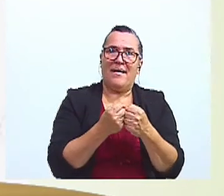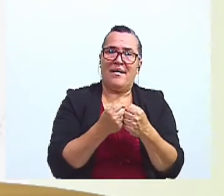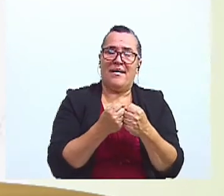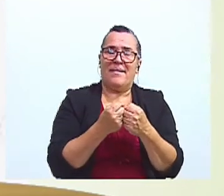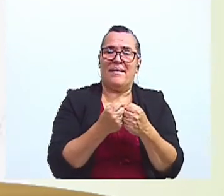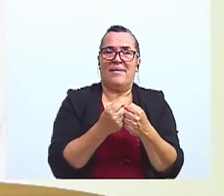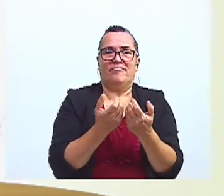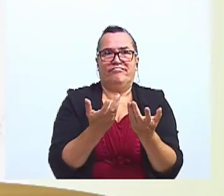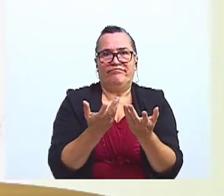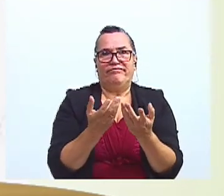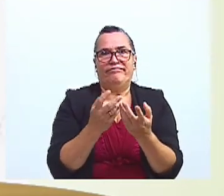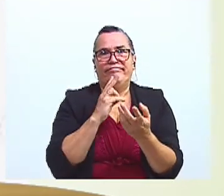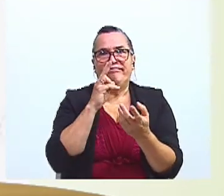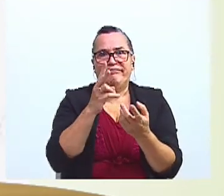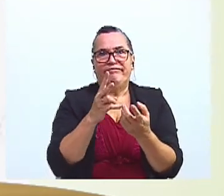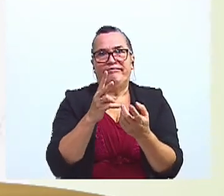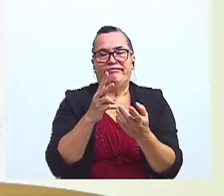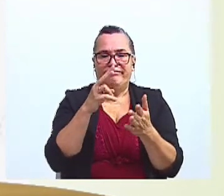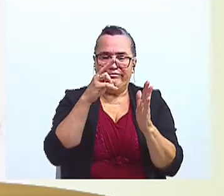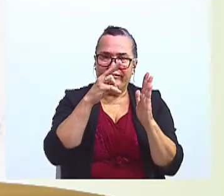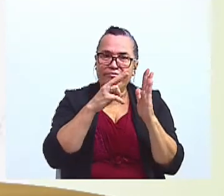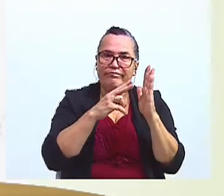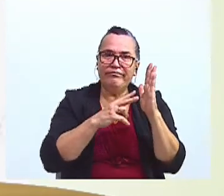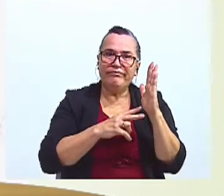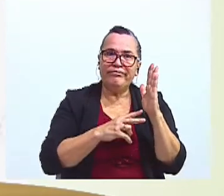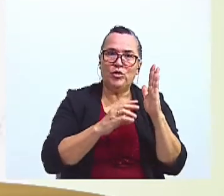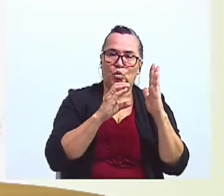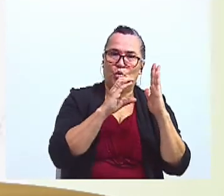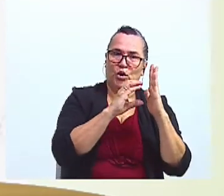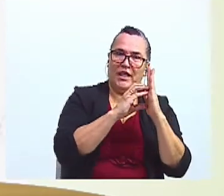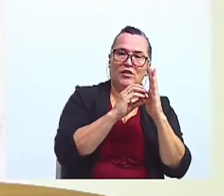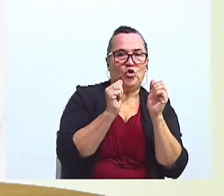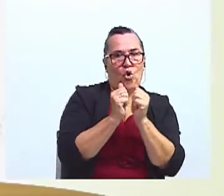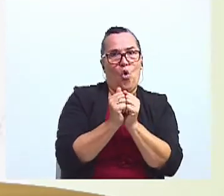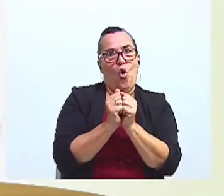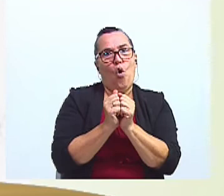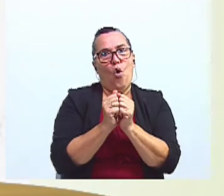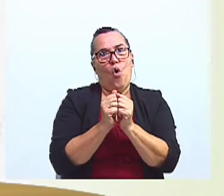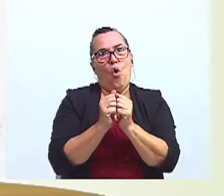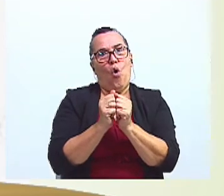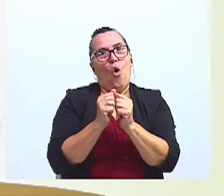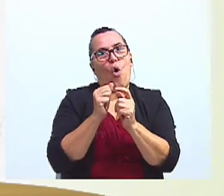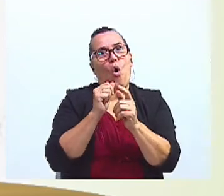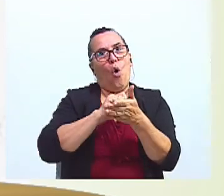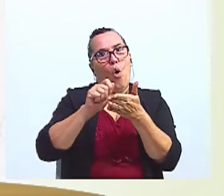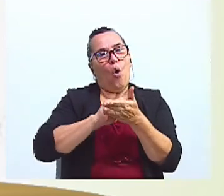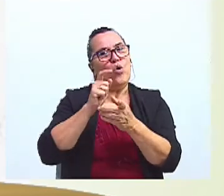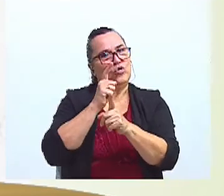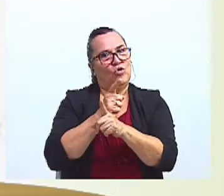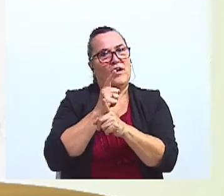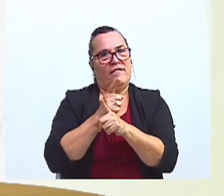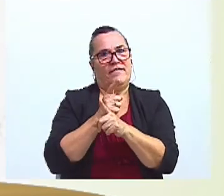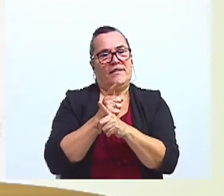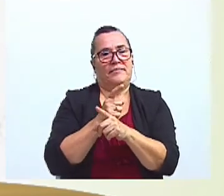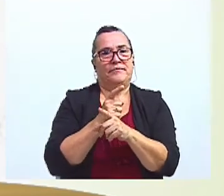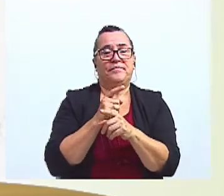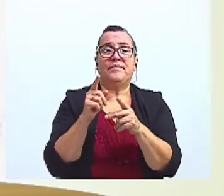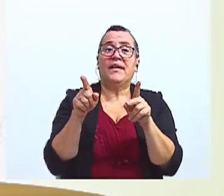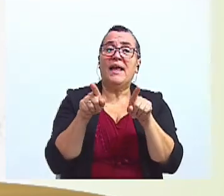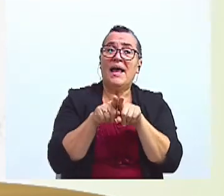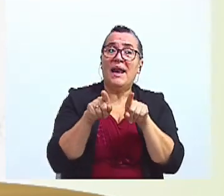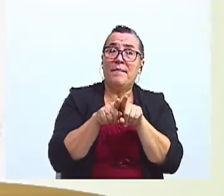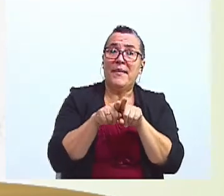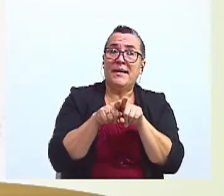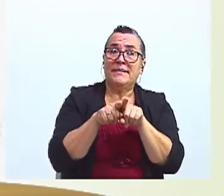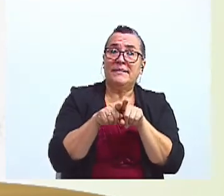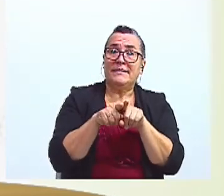que realmente sepamos que estamos leyendo un texto con ortografía. Y a la vez necesito